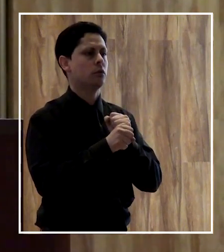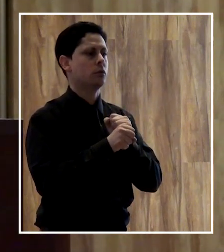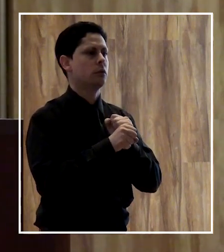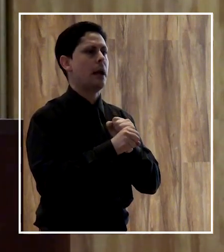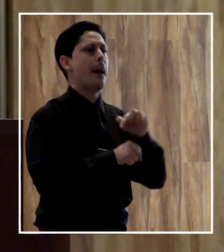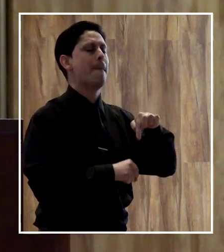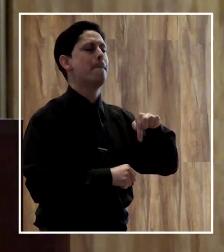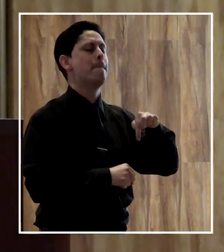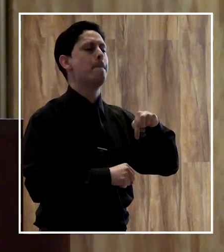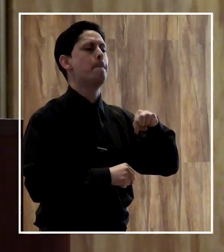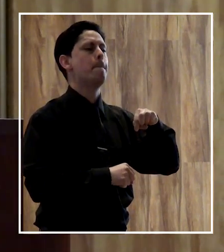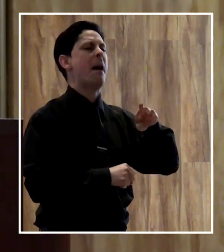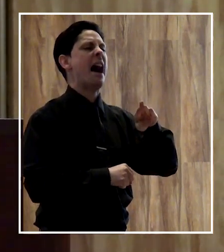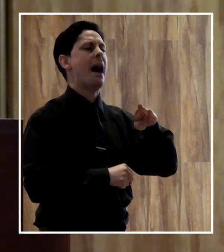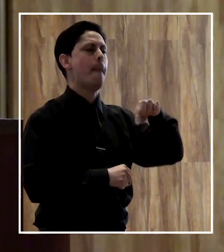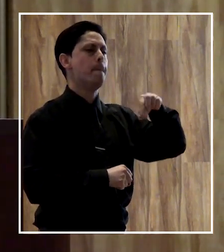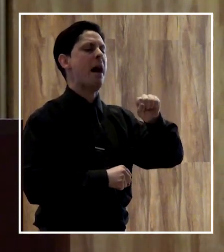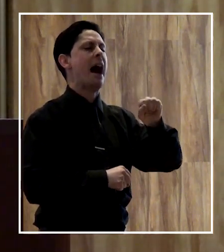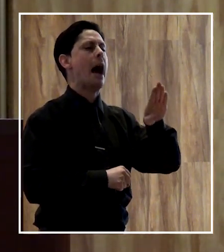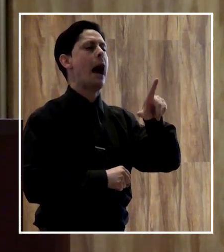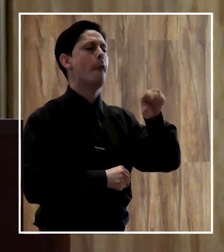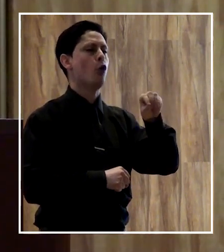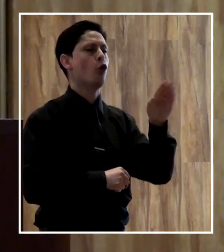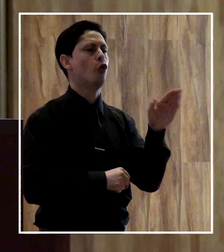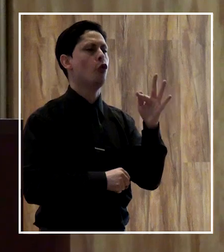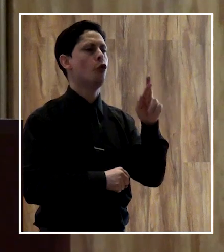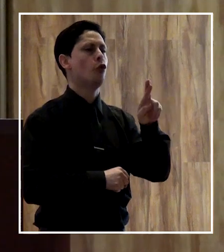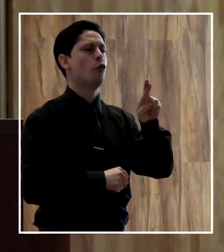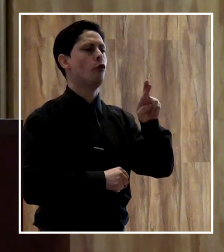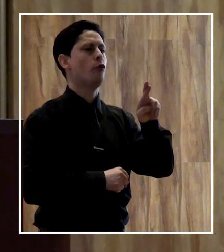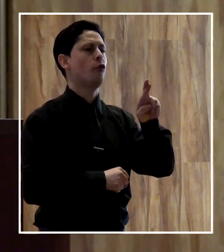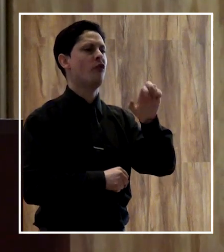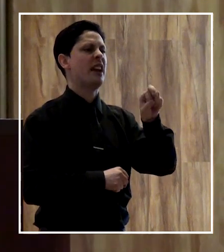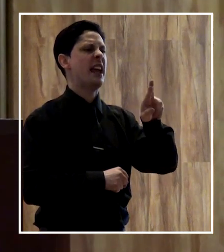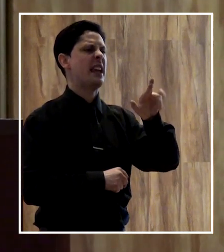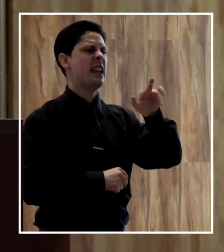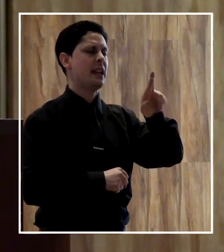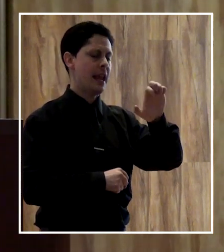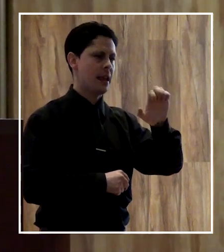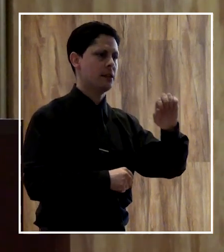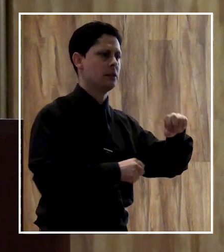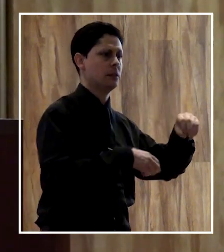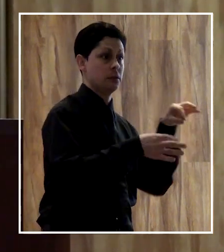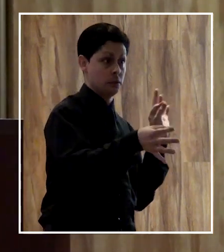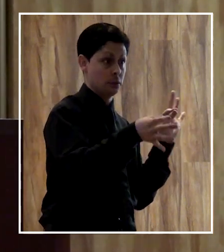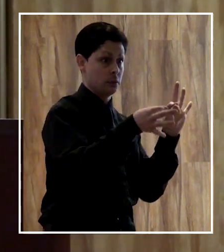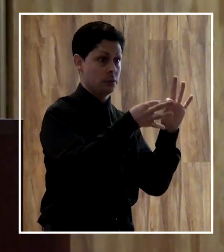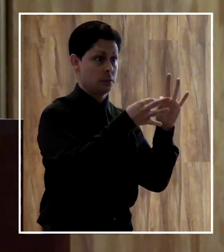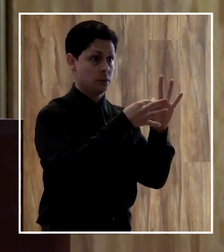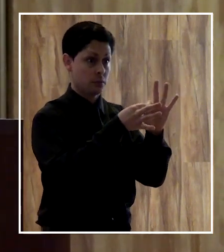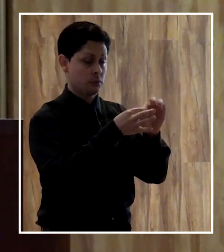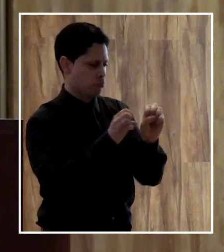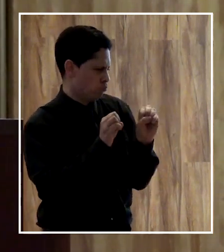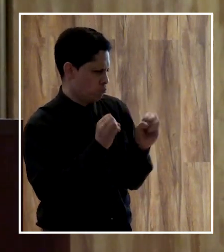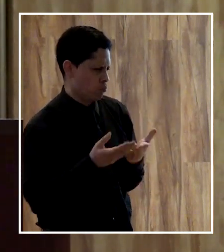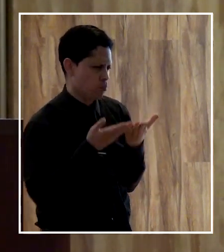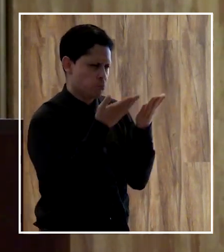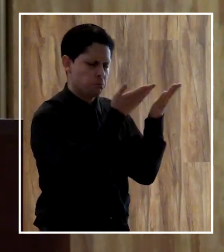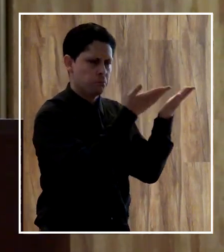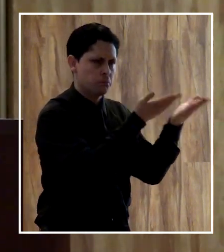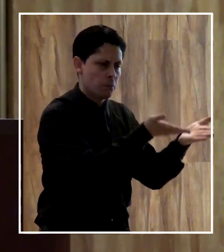de Paulo Freire en educación de adultos, con una mirada de respeto. pero también a hacer